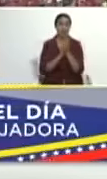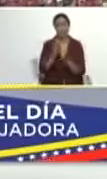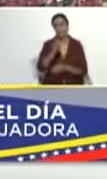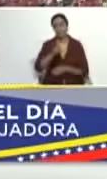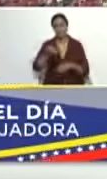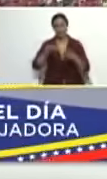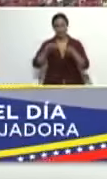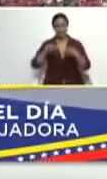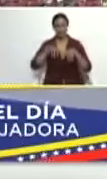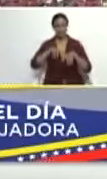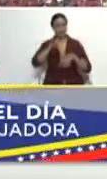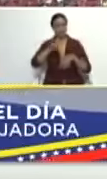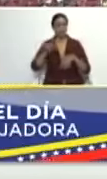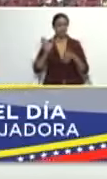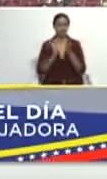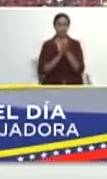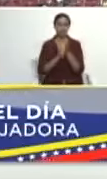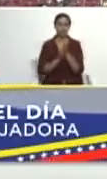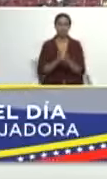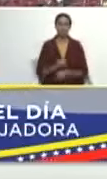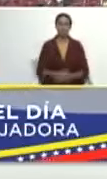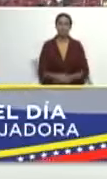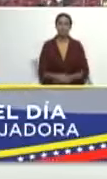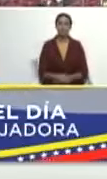Y a esta hora